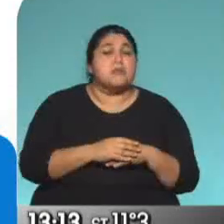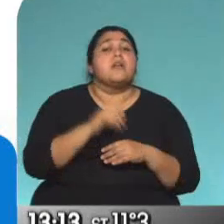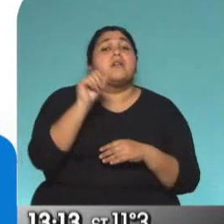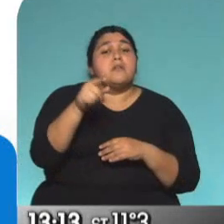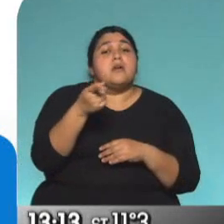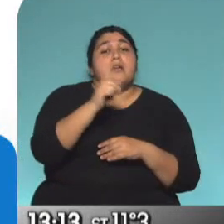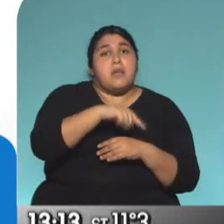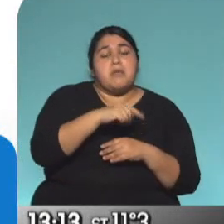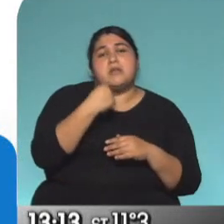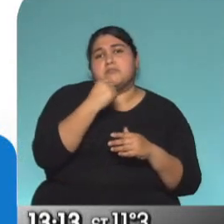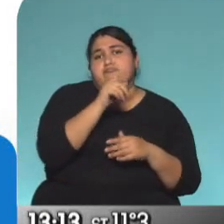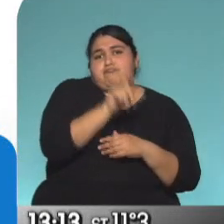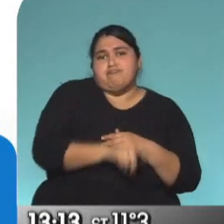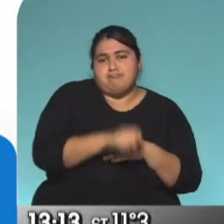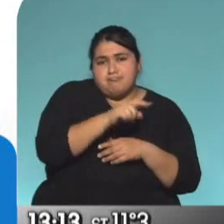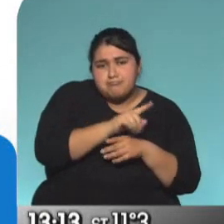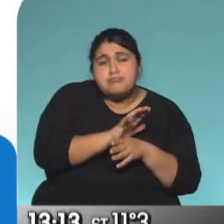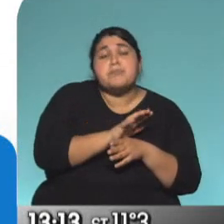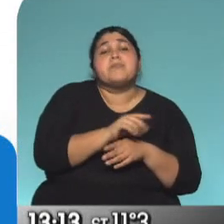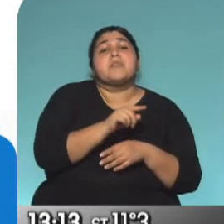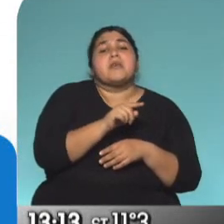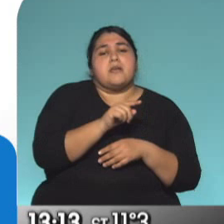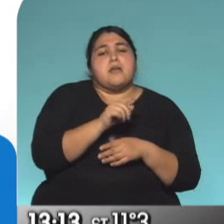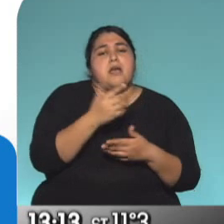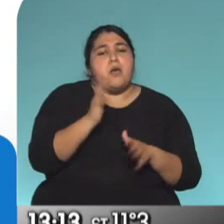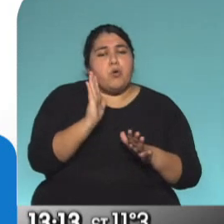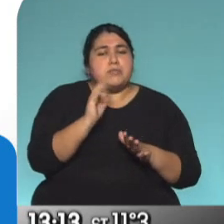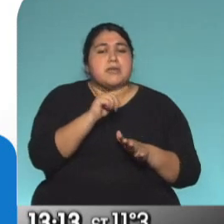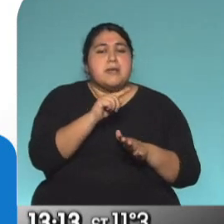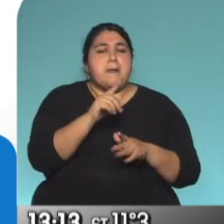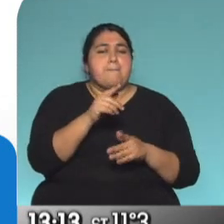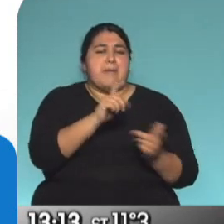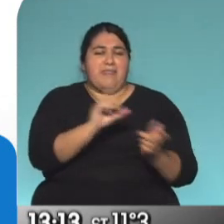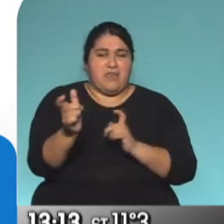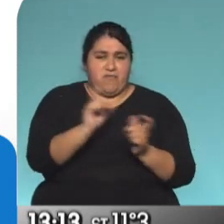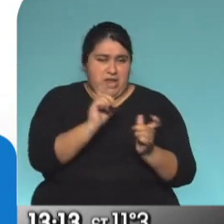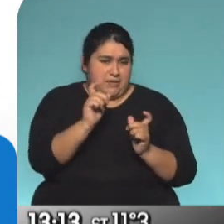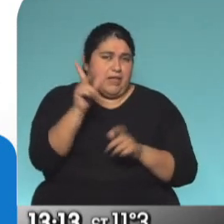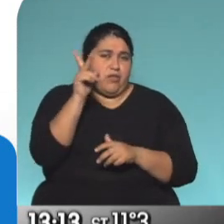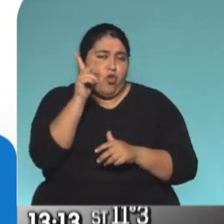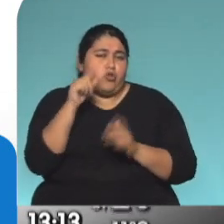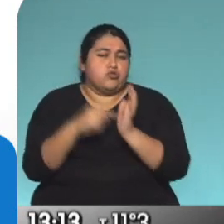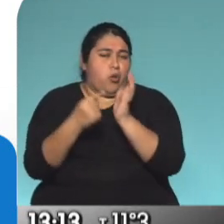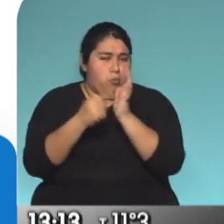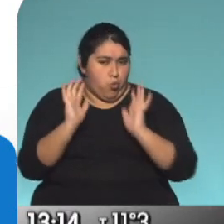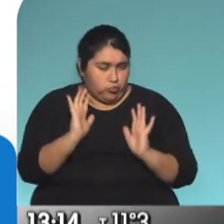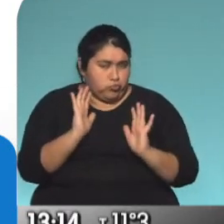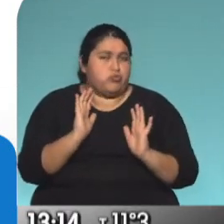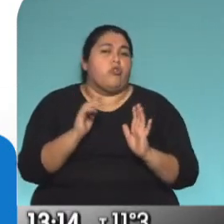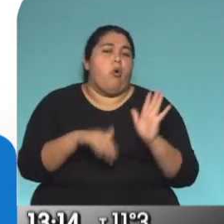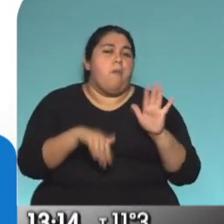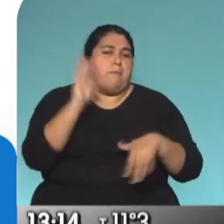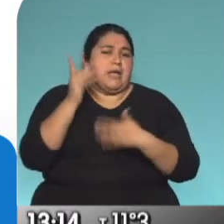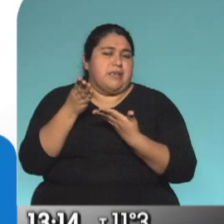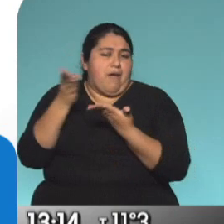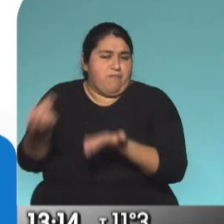mientras que en otro efectuado por The New York Times y Siena College, la diferencia es de 8 puntos, con amplio liderazgo de